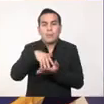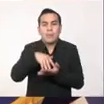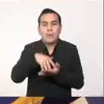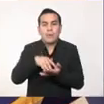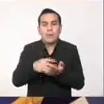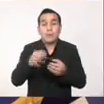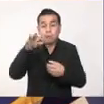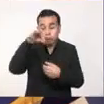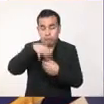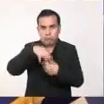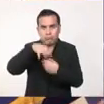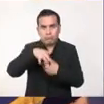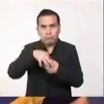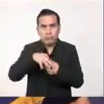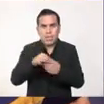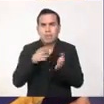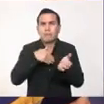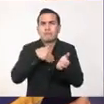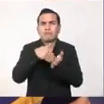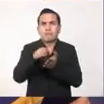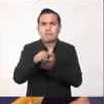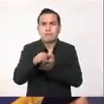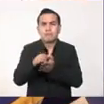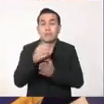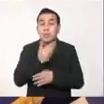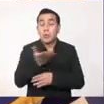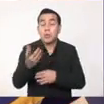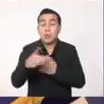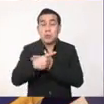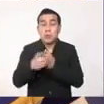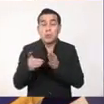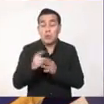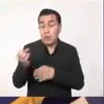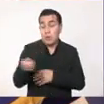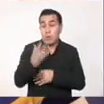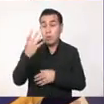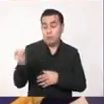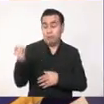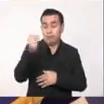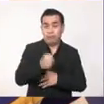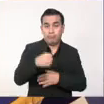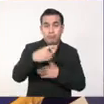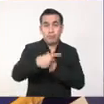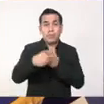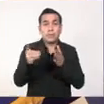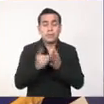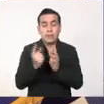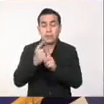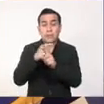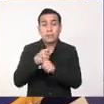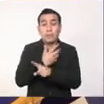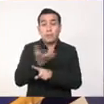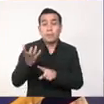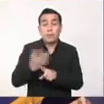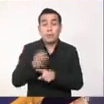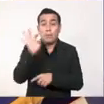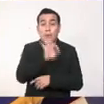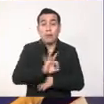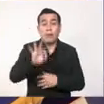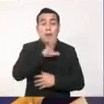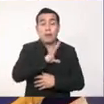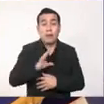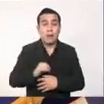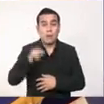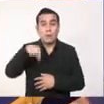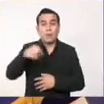encargó vía electoralmente de remover a los diputados que estaban, poner nuevos diputados que se encargaran de corregir esas inconstitucionalidades. Y los